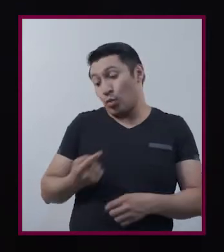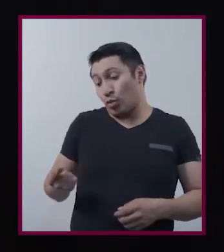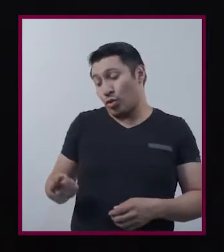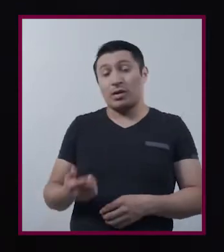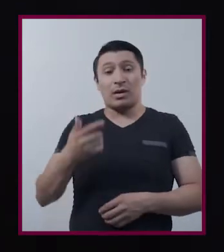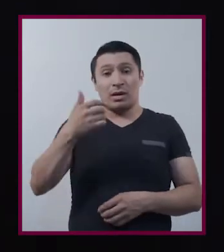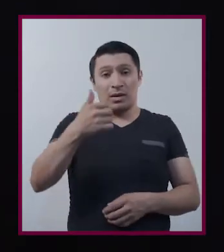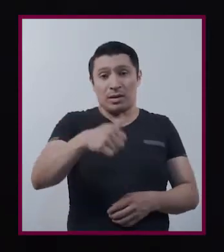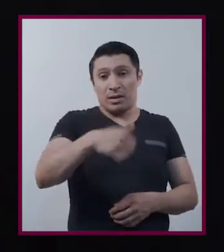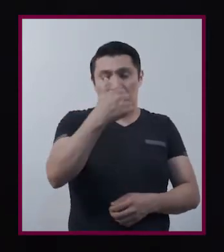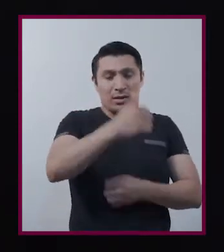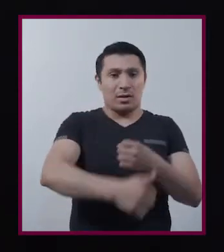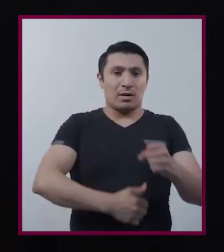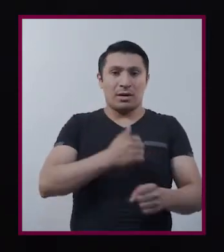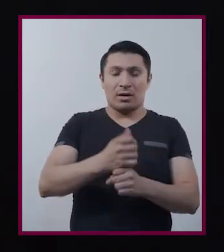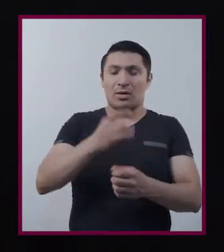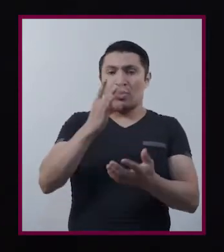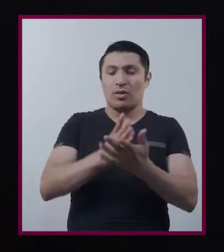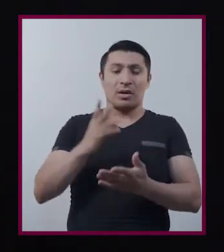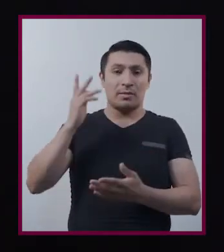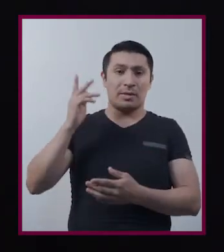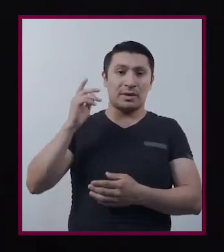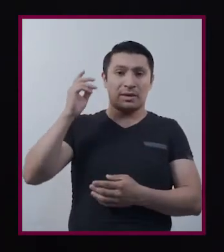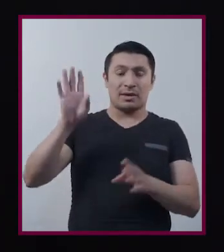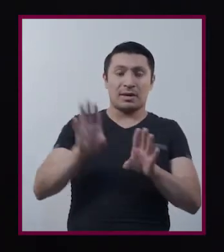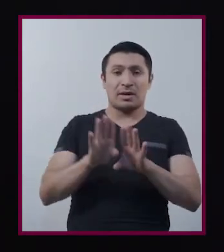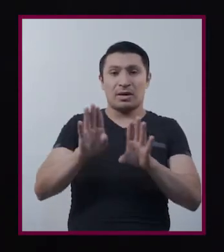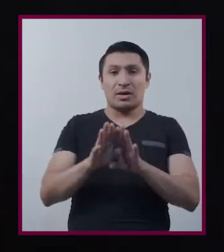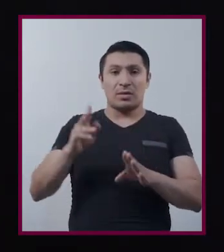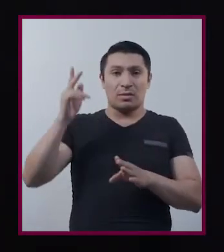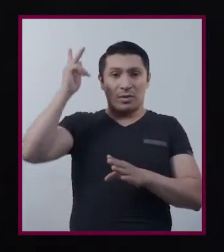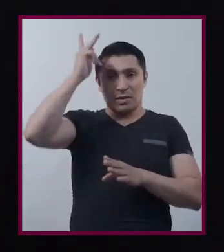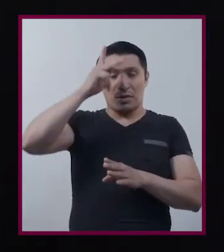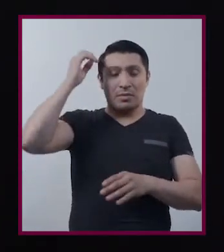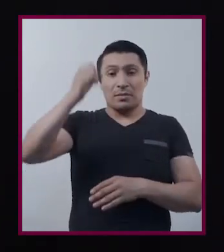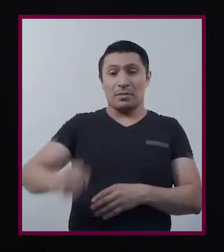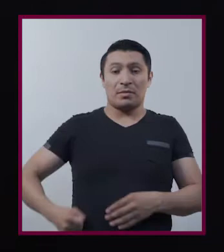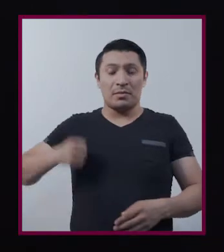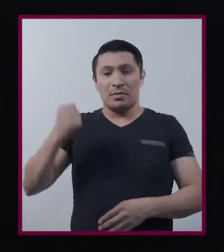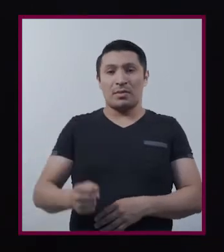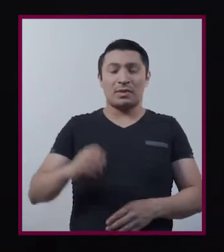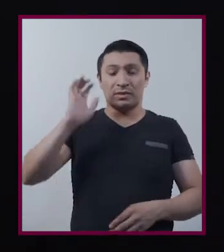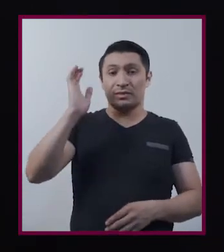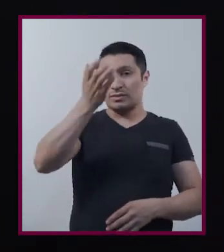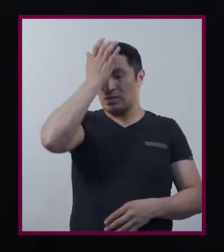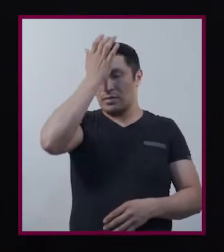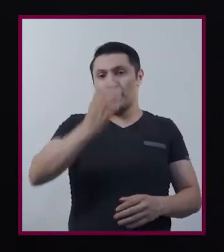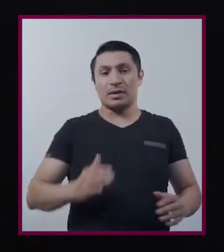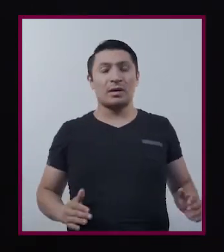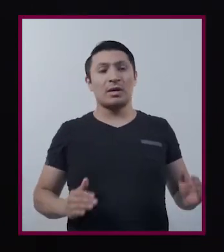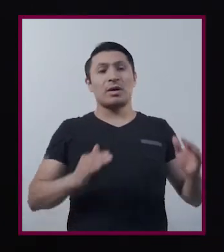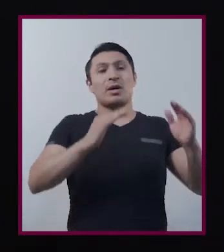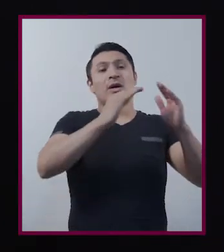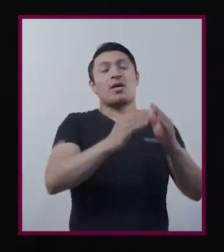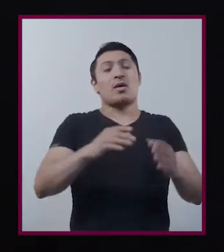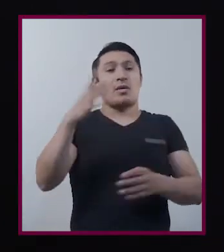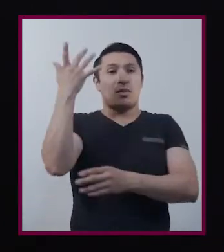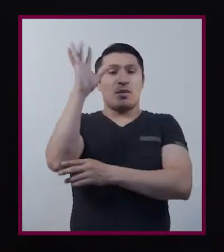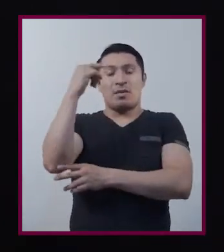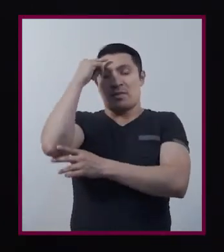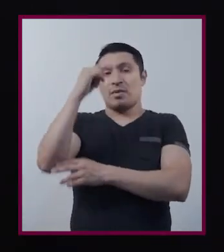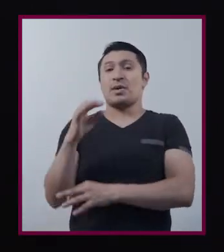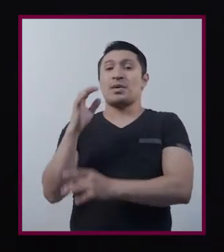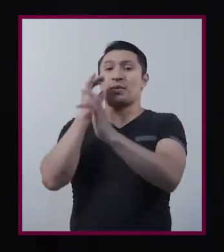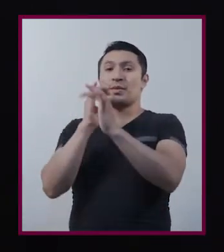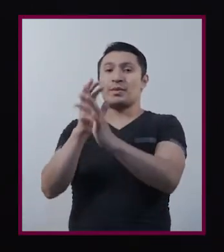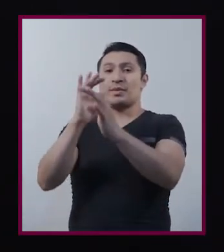tenía 3 años de edad, y que a los 11 era solo un pastor de ovejas que trepaba los árboles de la Laguna Encantada para tocar